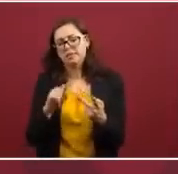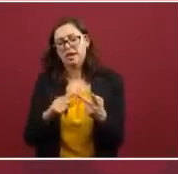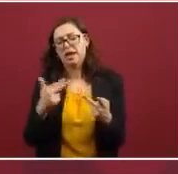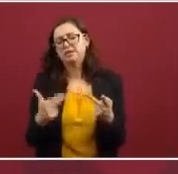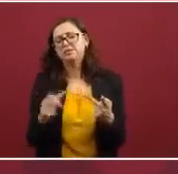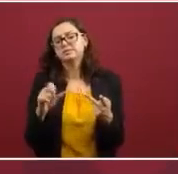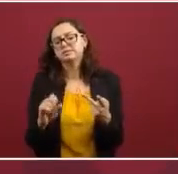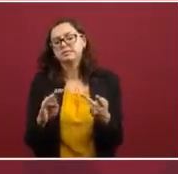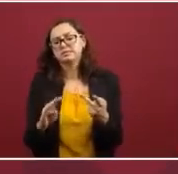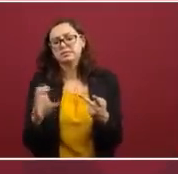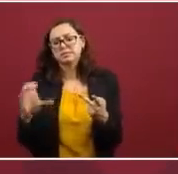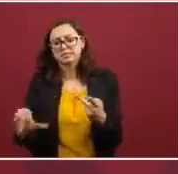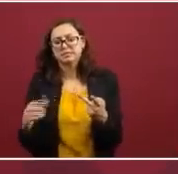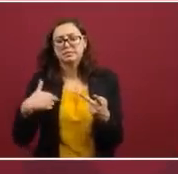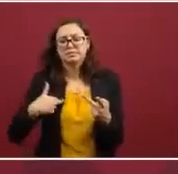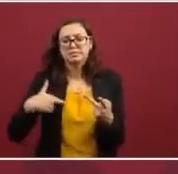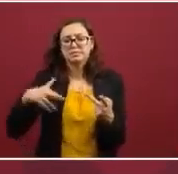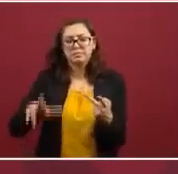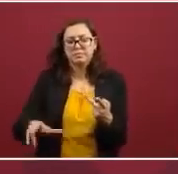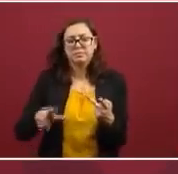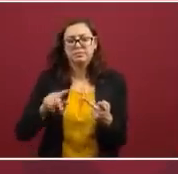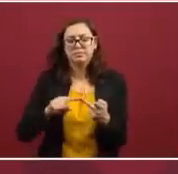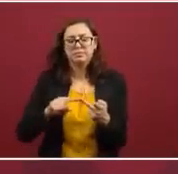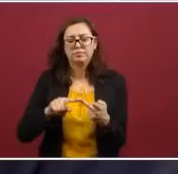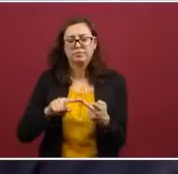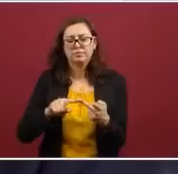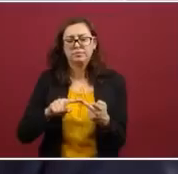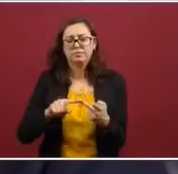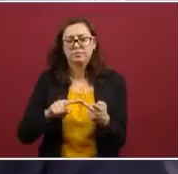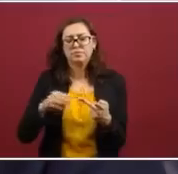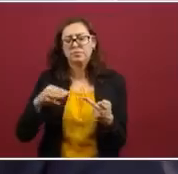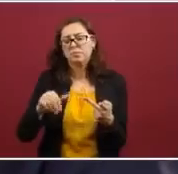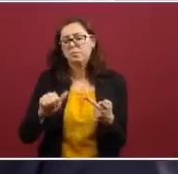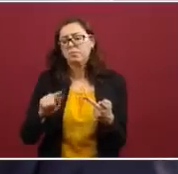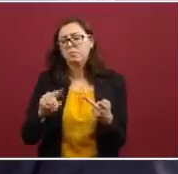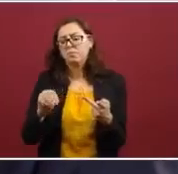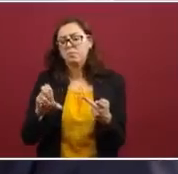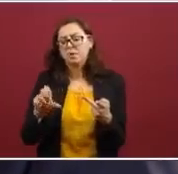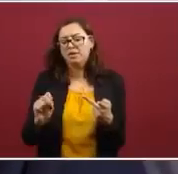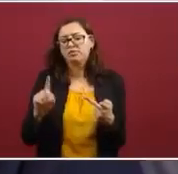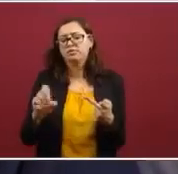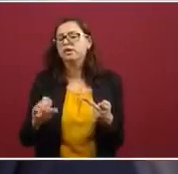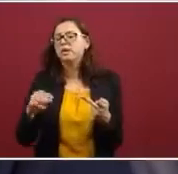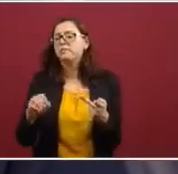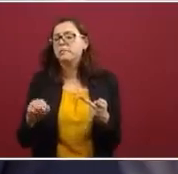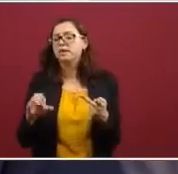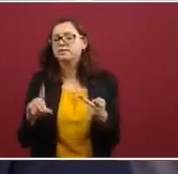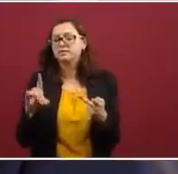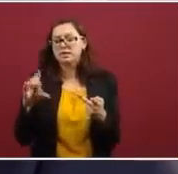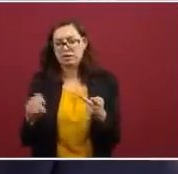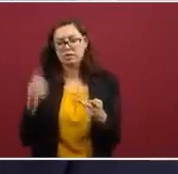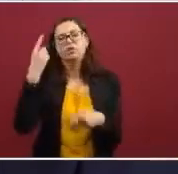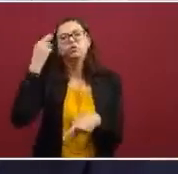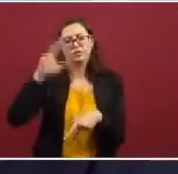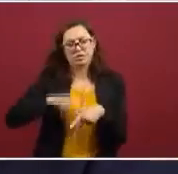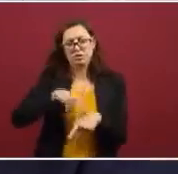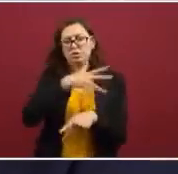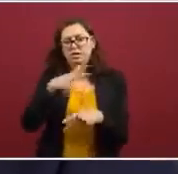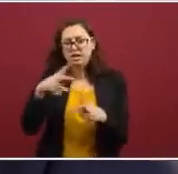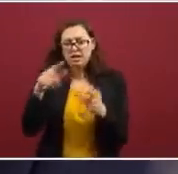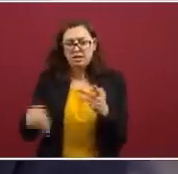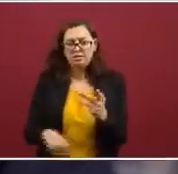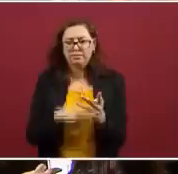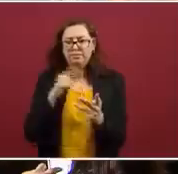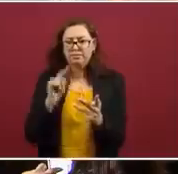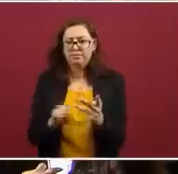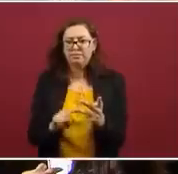HSBC, representado en México por Nuno Matos de Macedo, director general del grupo financiero;